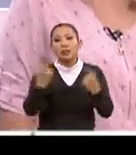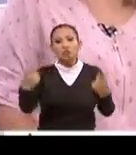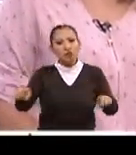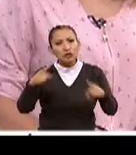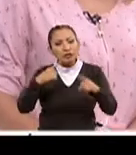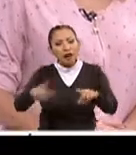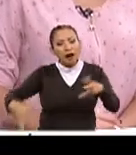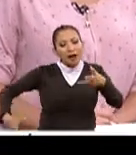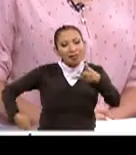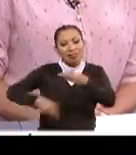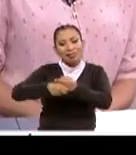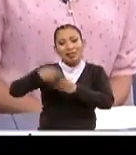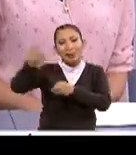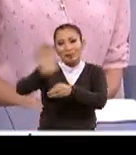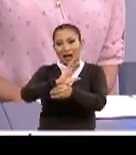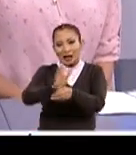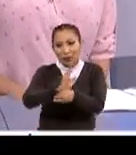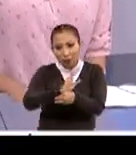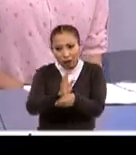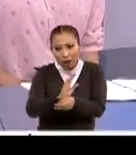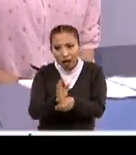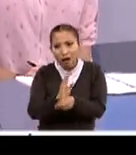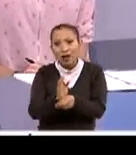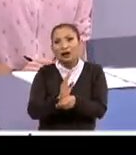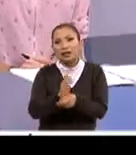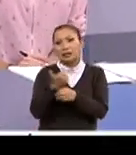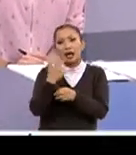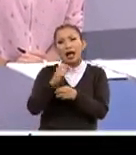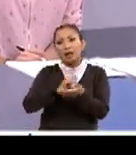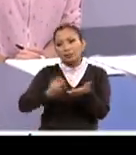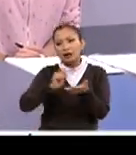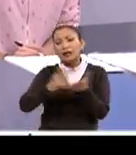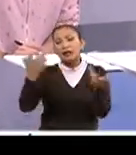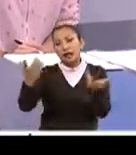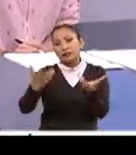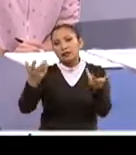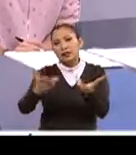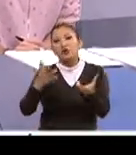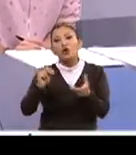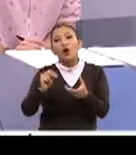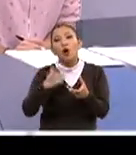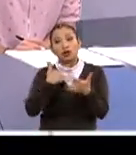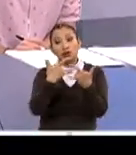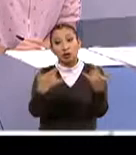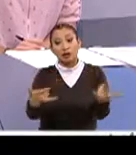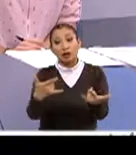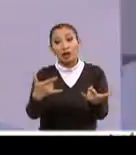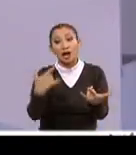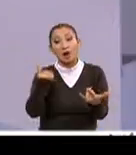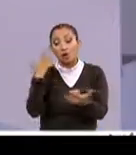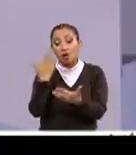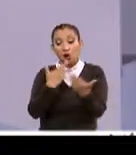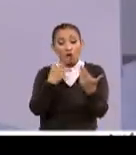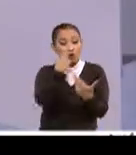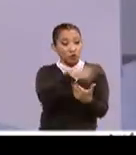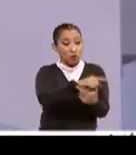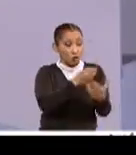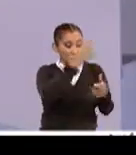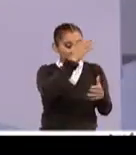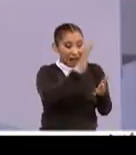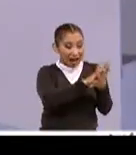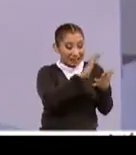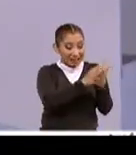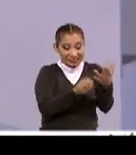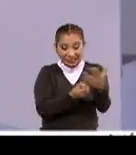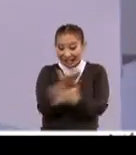se sumó a la película y así fue que hicimos no solo una historia del regreso a